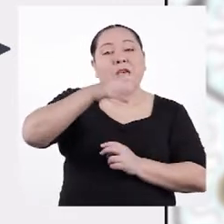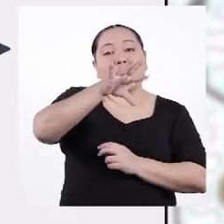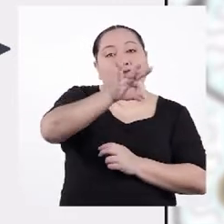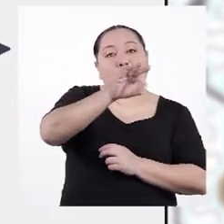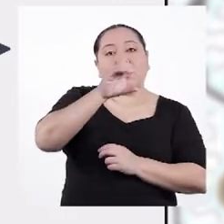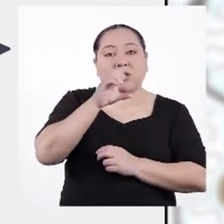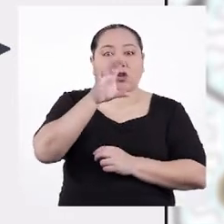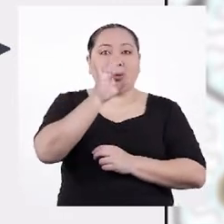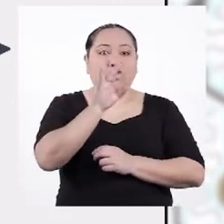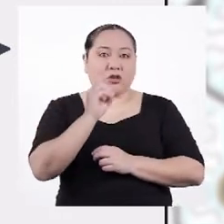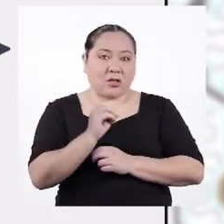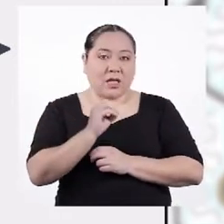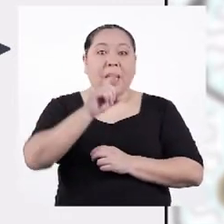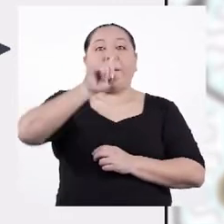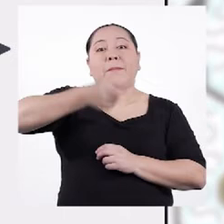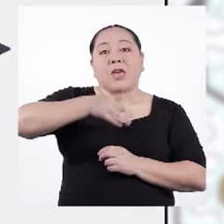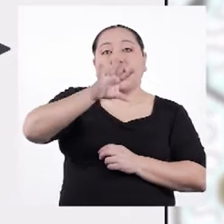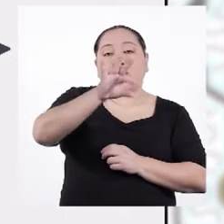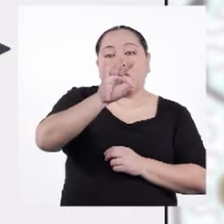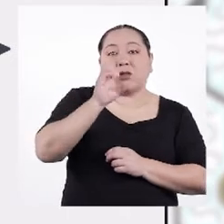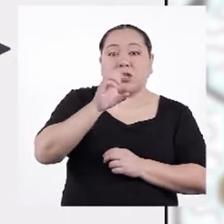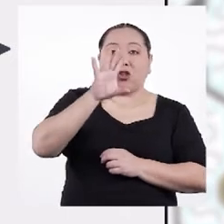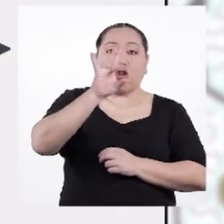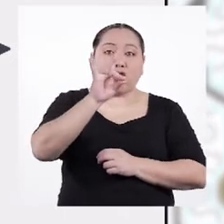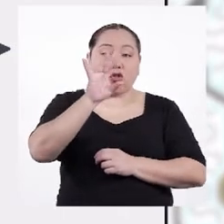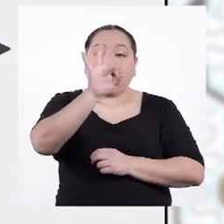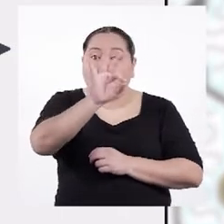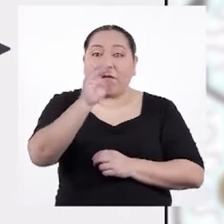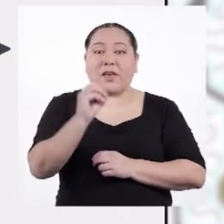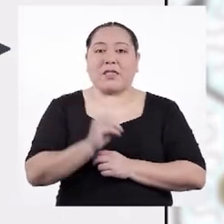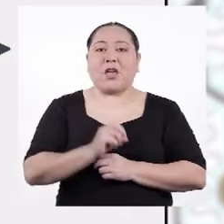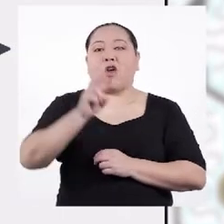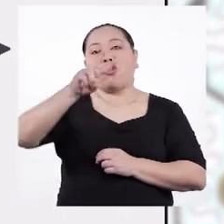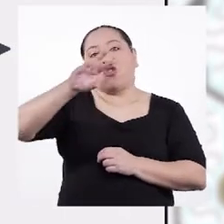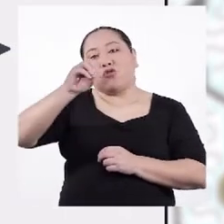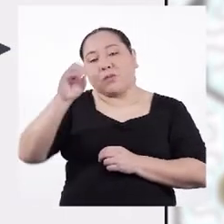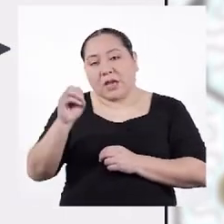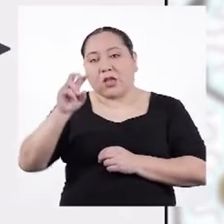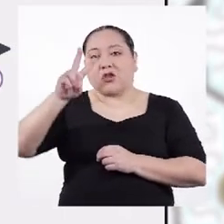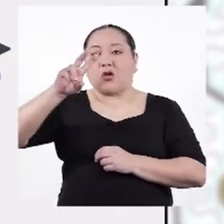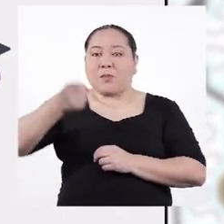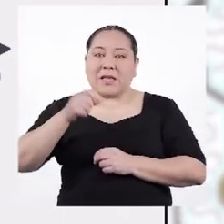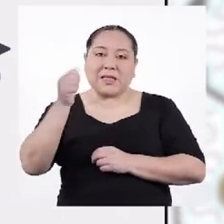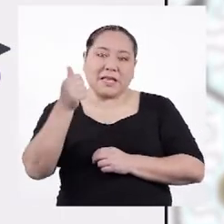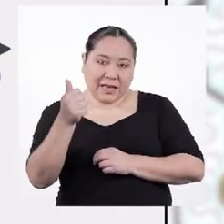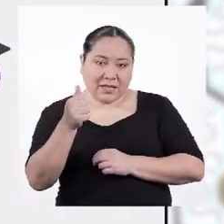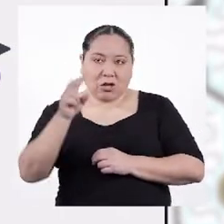1980, 1990... 2000, 2010 y